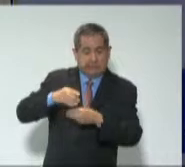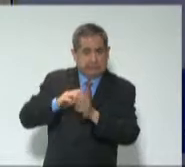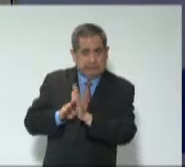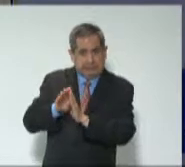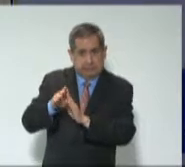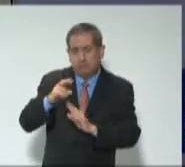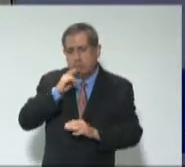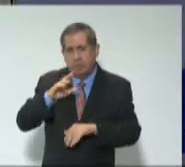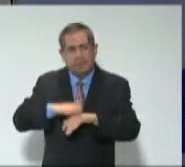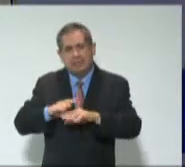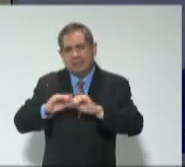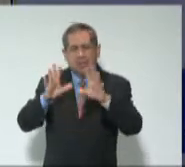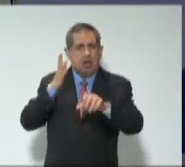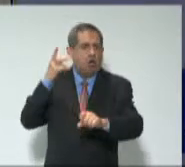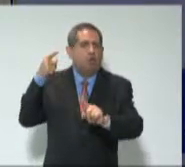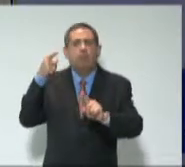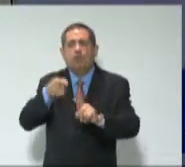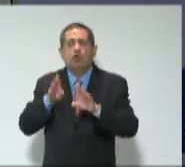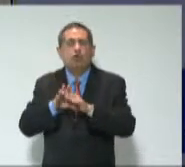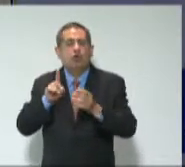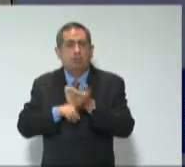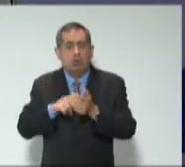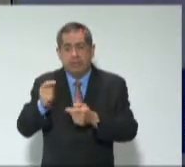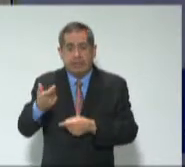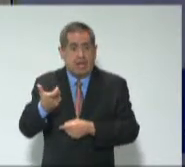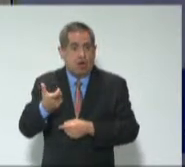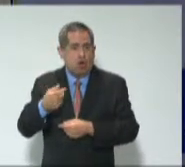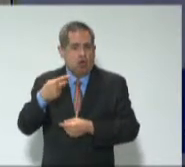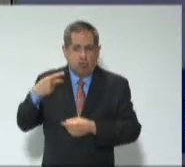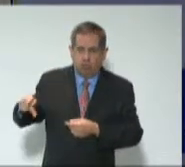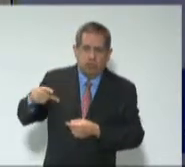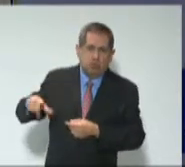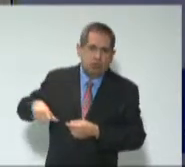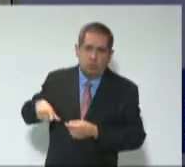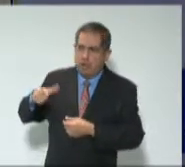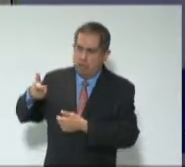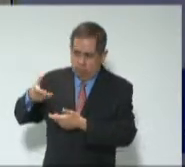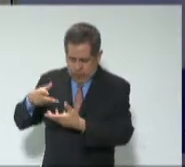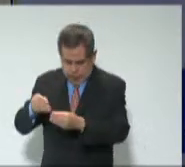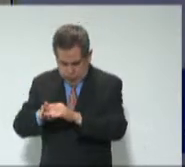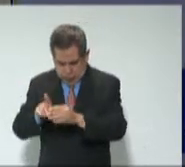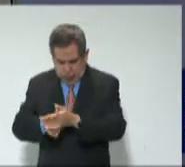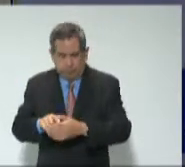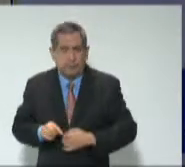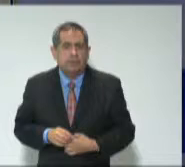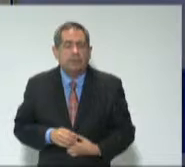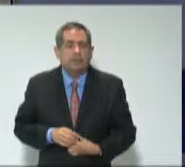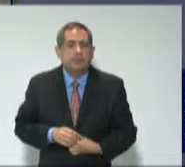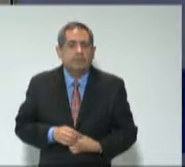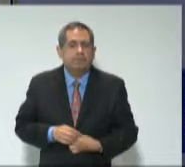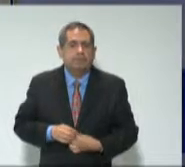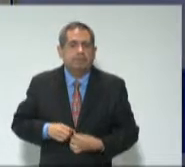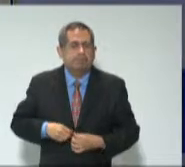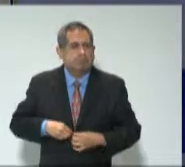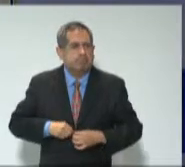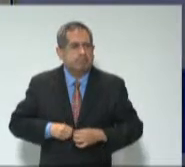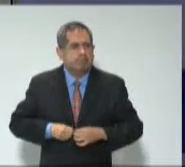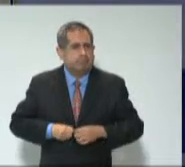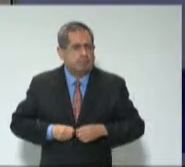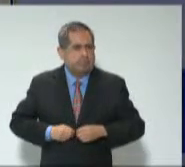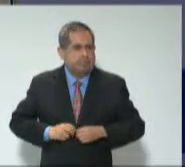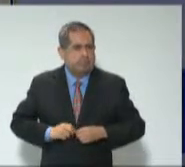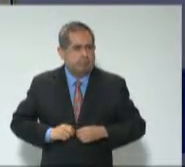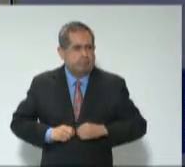claro énfasis en el dinero público el gasto público Está también desde luego el